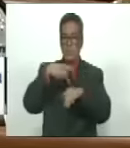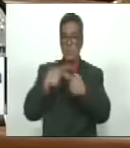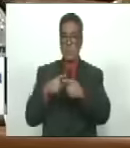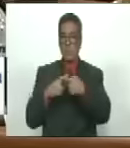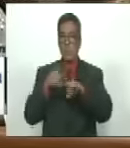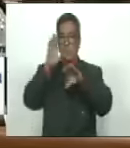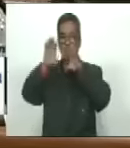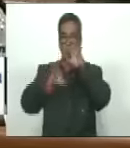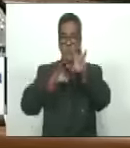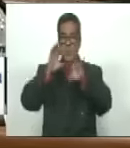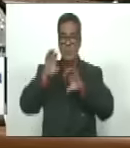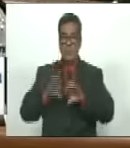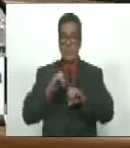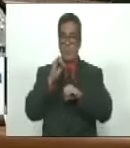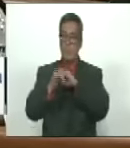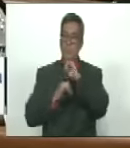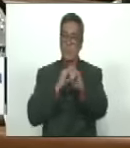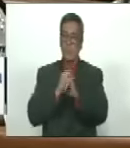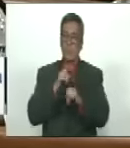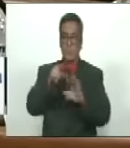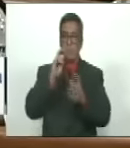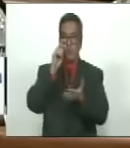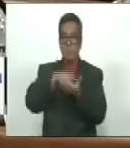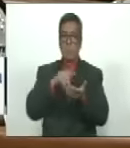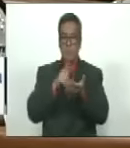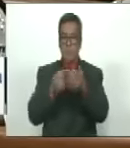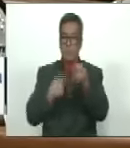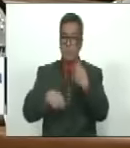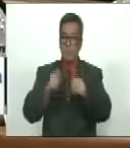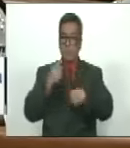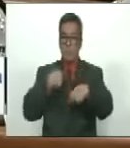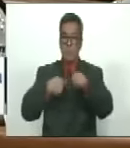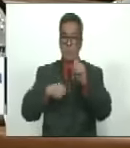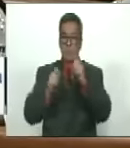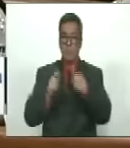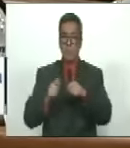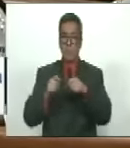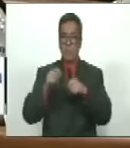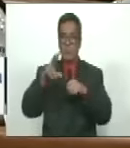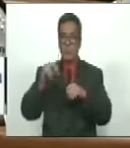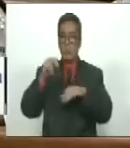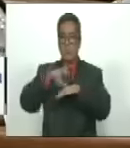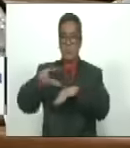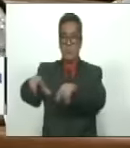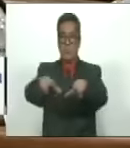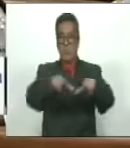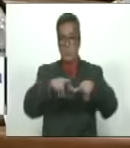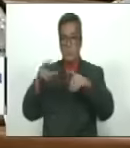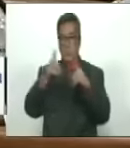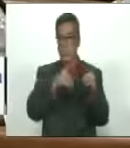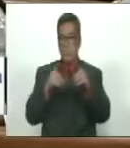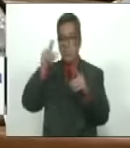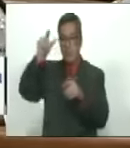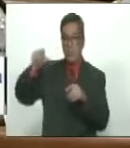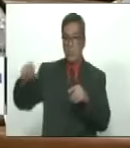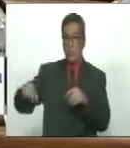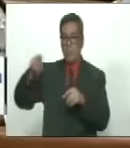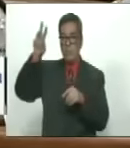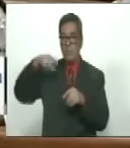transnacionales que estén presentes y que tengan negociaciones de manera ilegítima en el territorio en disputa